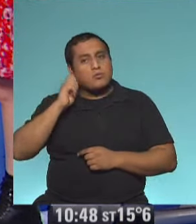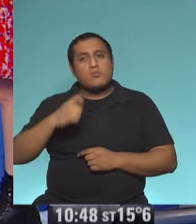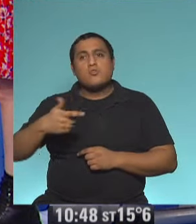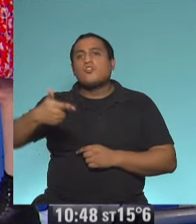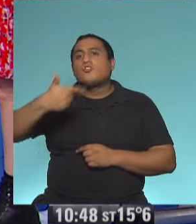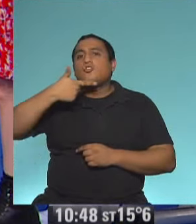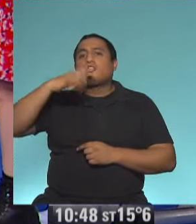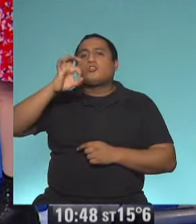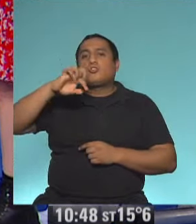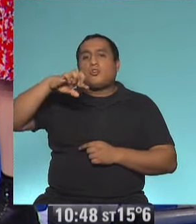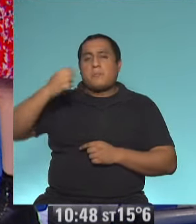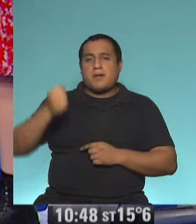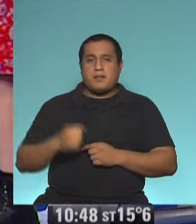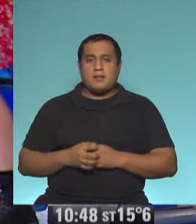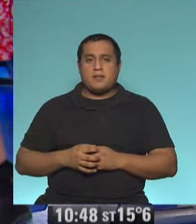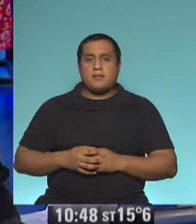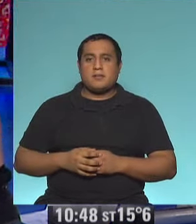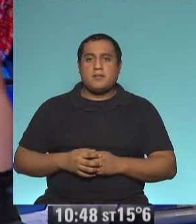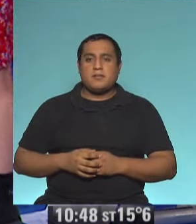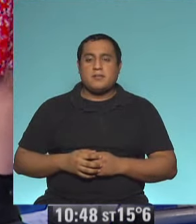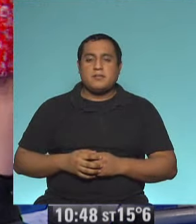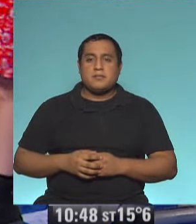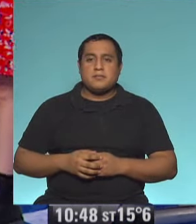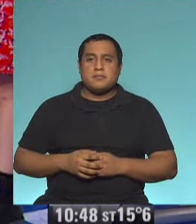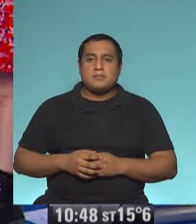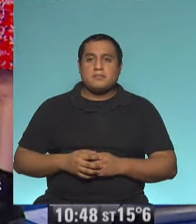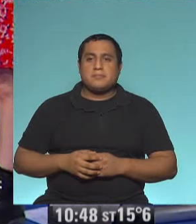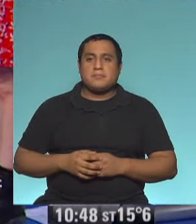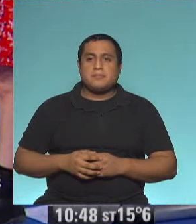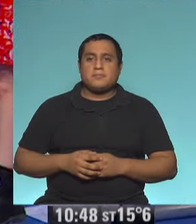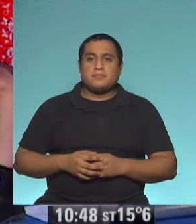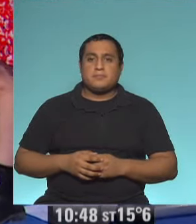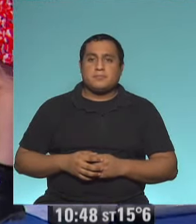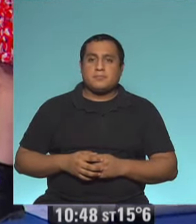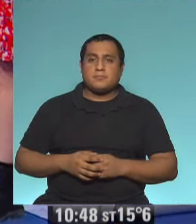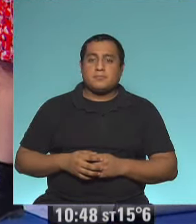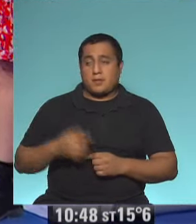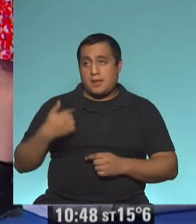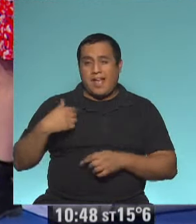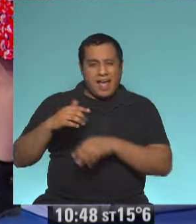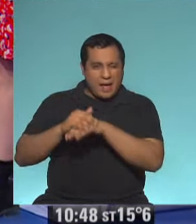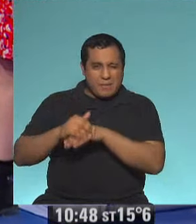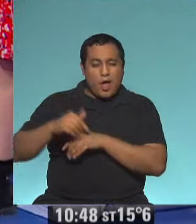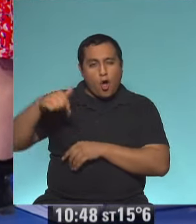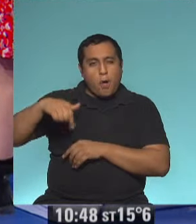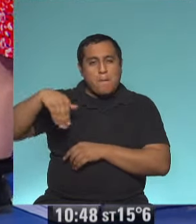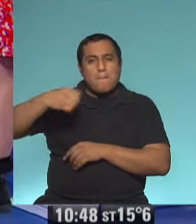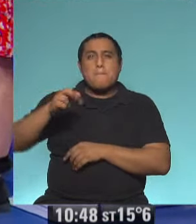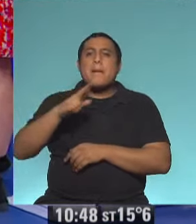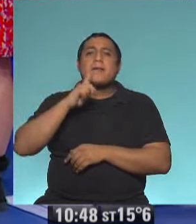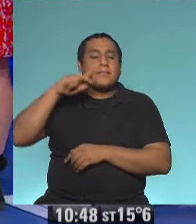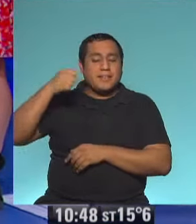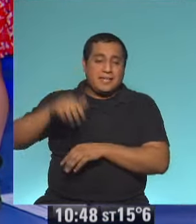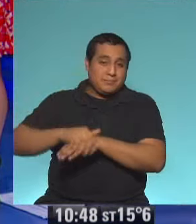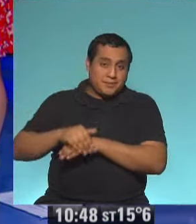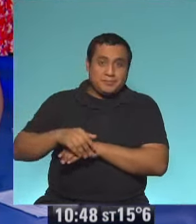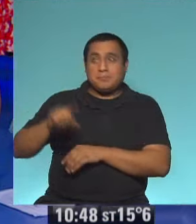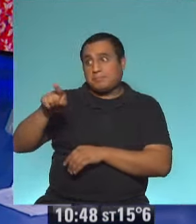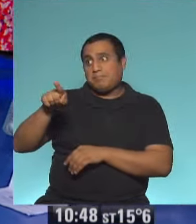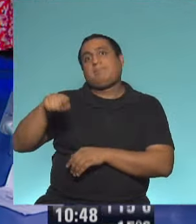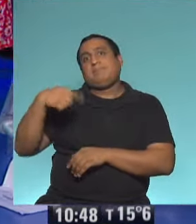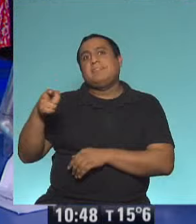Sopa. Ahí está. Con Saltito. Con Saltito. Muy bien, ¿y recién mandó una amiga que cumplía hoy, Martina. Martina, es la verdad. La tendríamos que poner